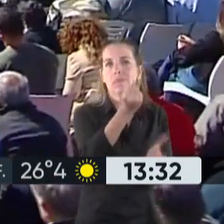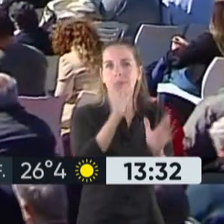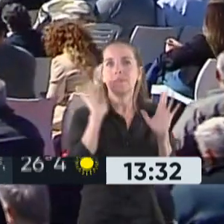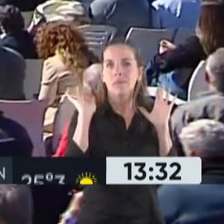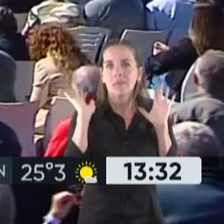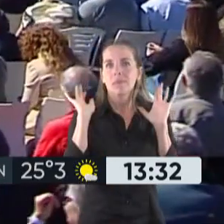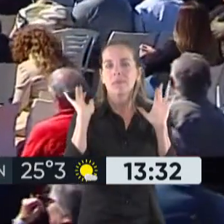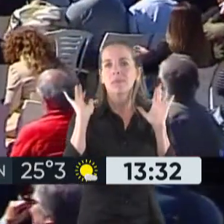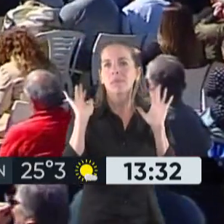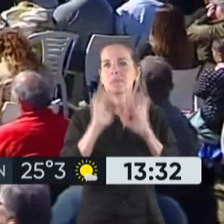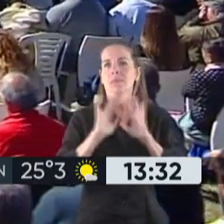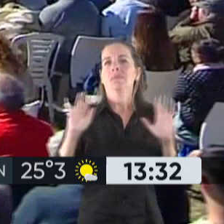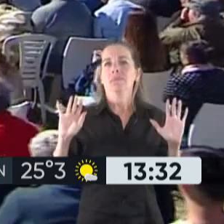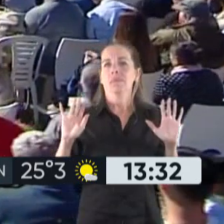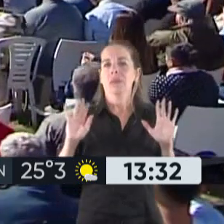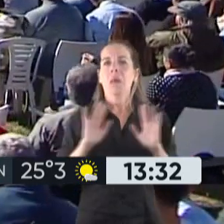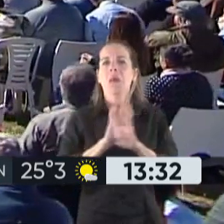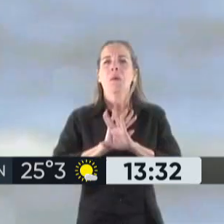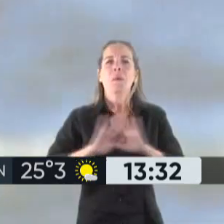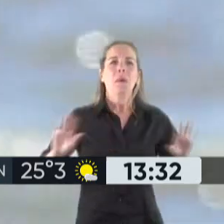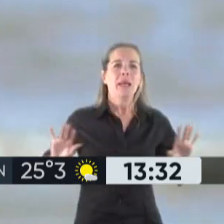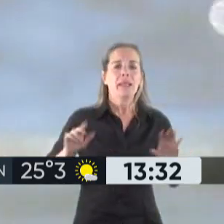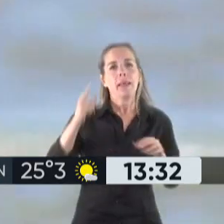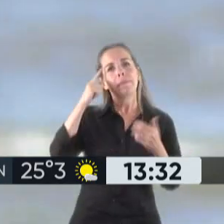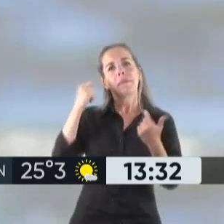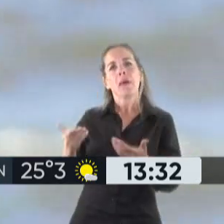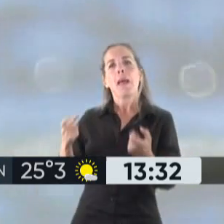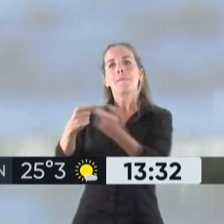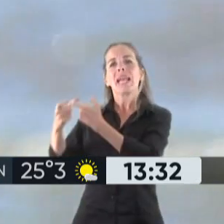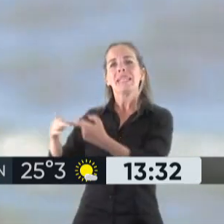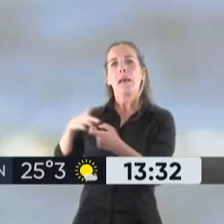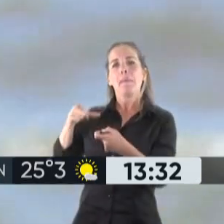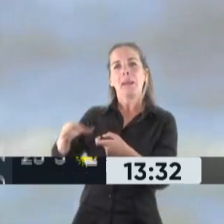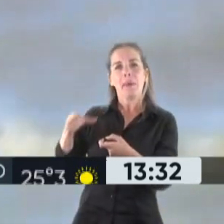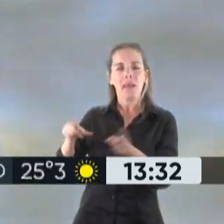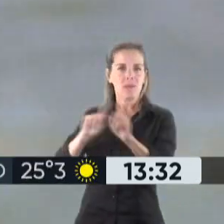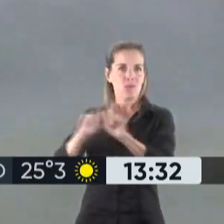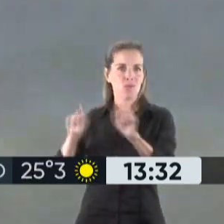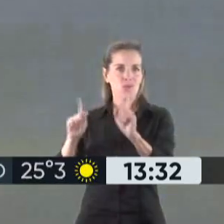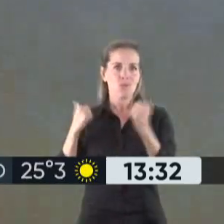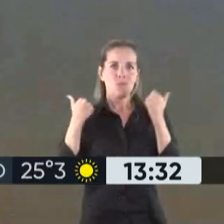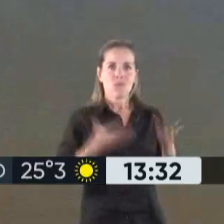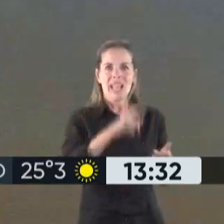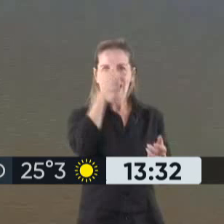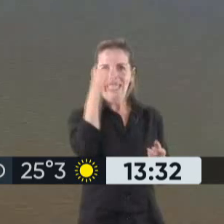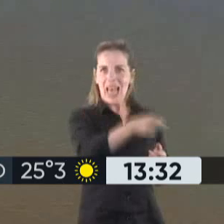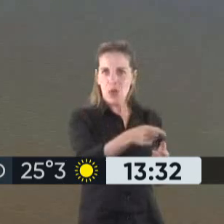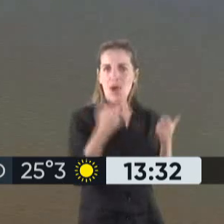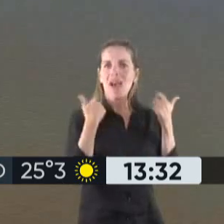tener un Estado estúpido que deja en manos privadas lo que podrían ser recursos que el Estado preserve para la